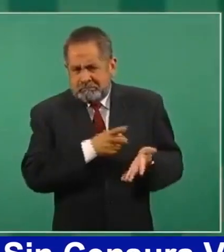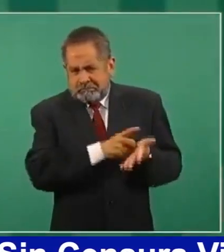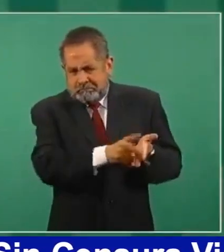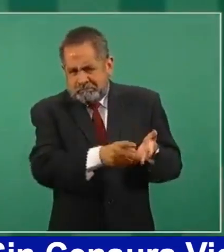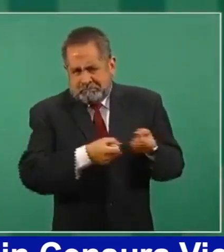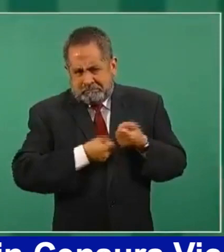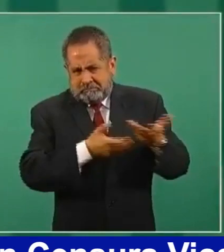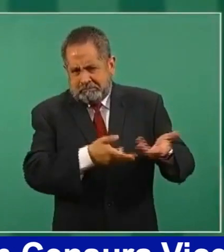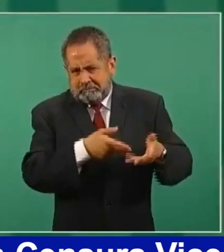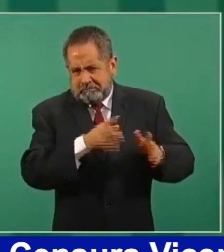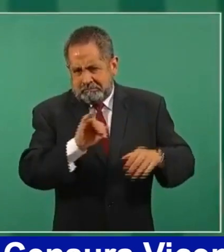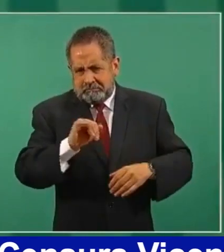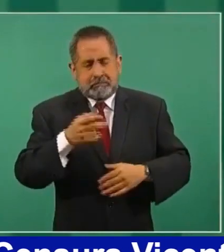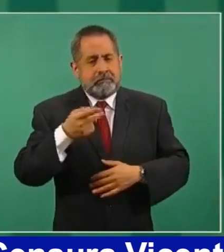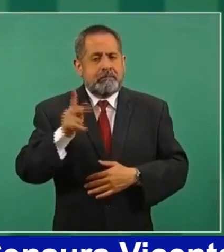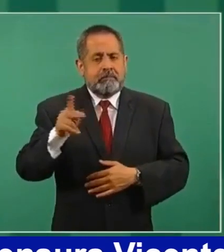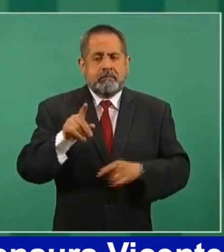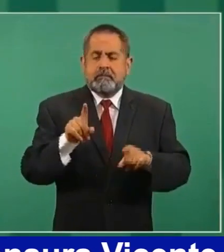también